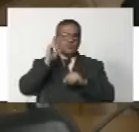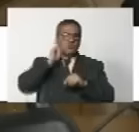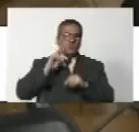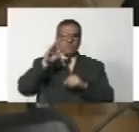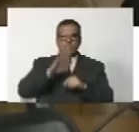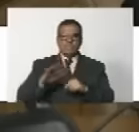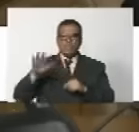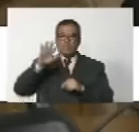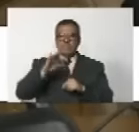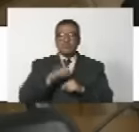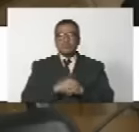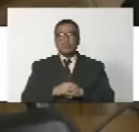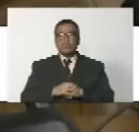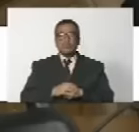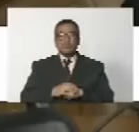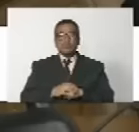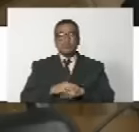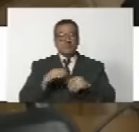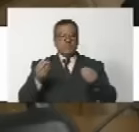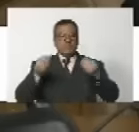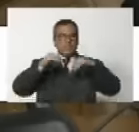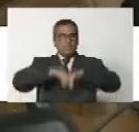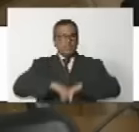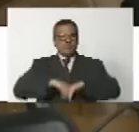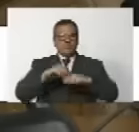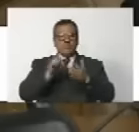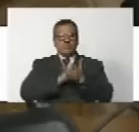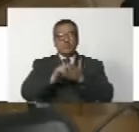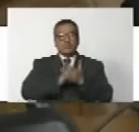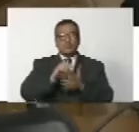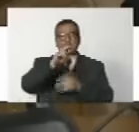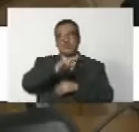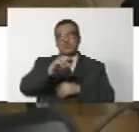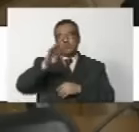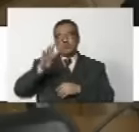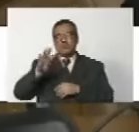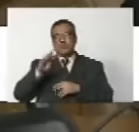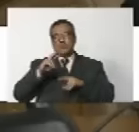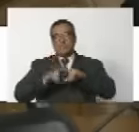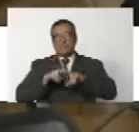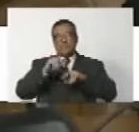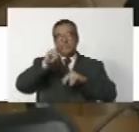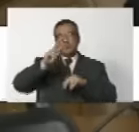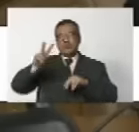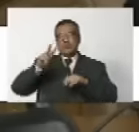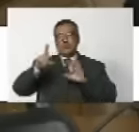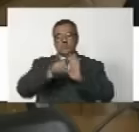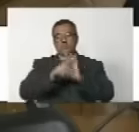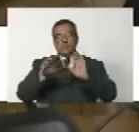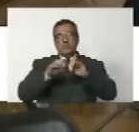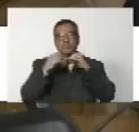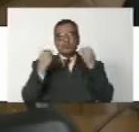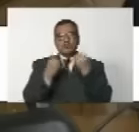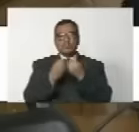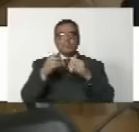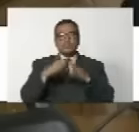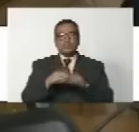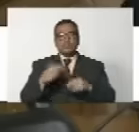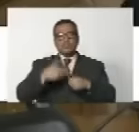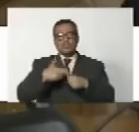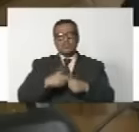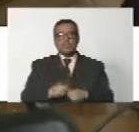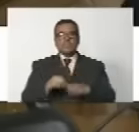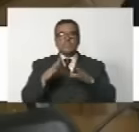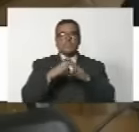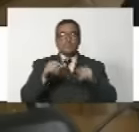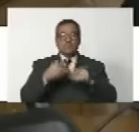República Bolivariana de Venezuela, en concordancia con el artículo 34, numeral 2, de la Ley Orgánica de Hidrocarburos.